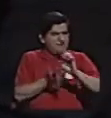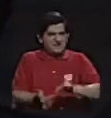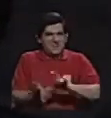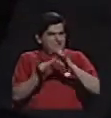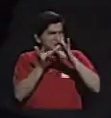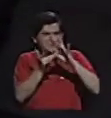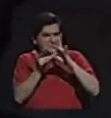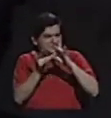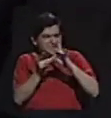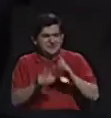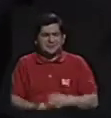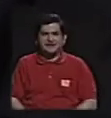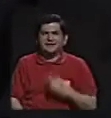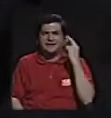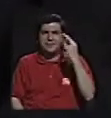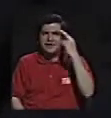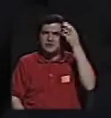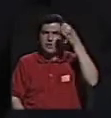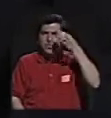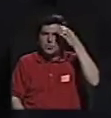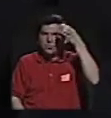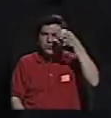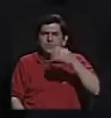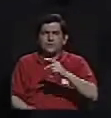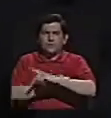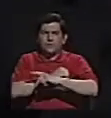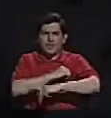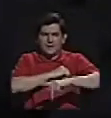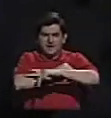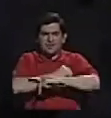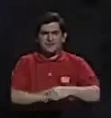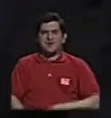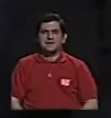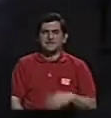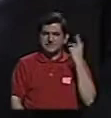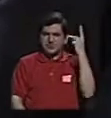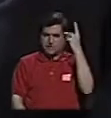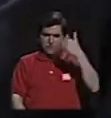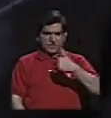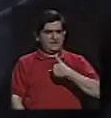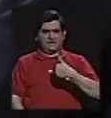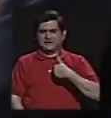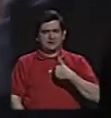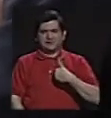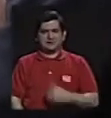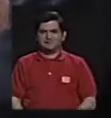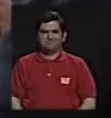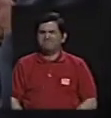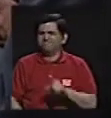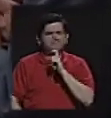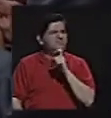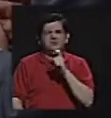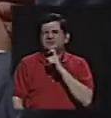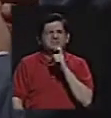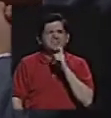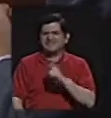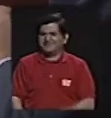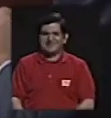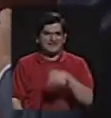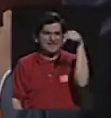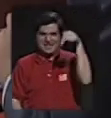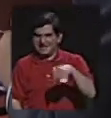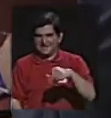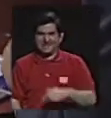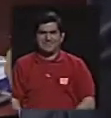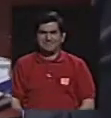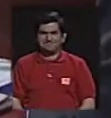particularmente por la cultura política nuestra y electoral nuestra, es muy difícil lograr,